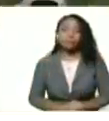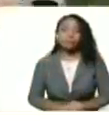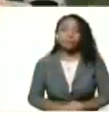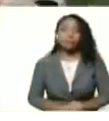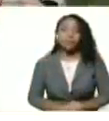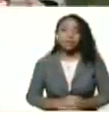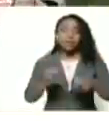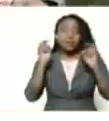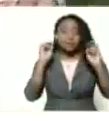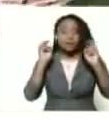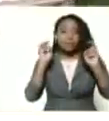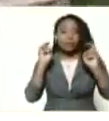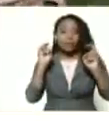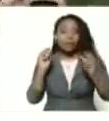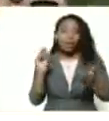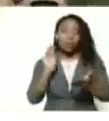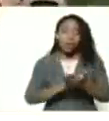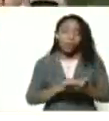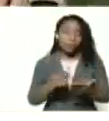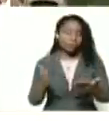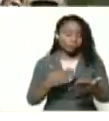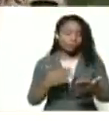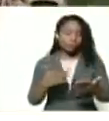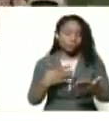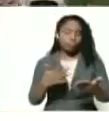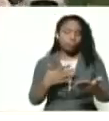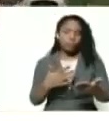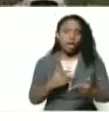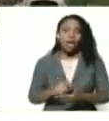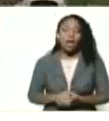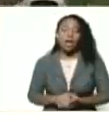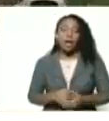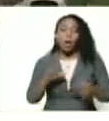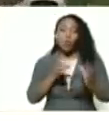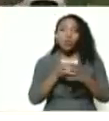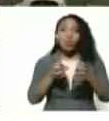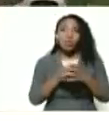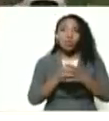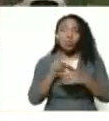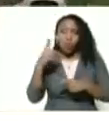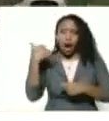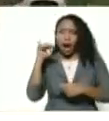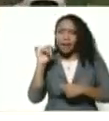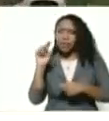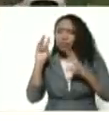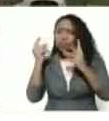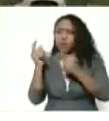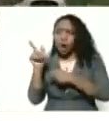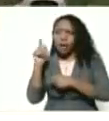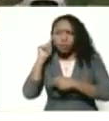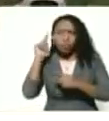la meta que nos planteamos de los comités. ¿Tú tienes la meta ahí,